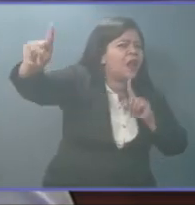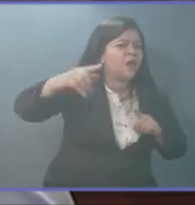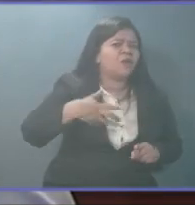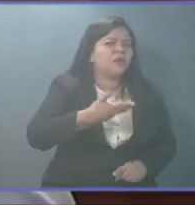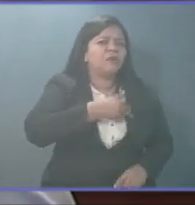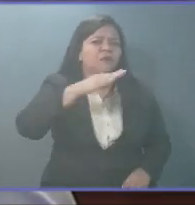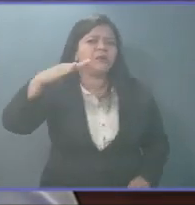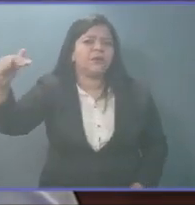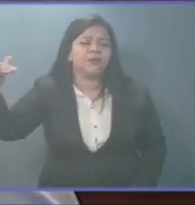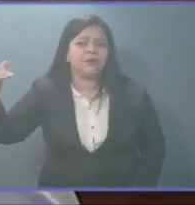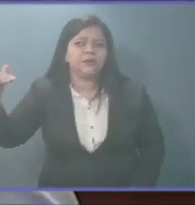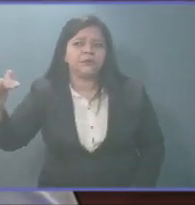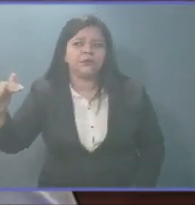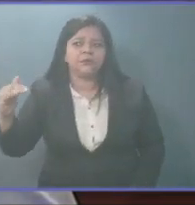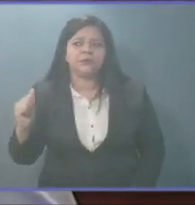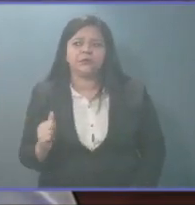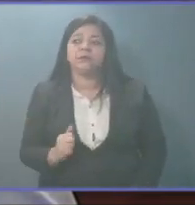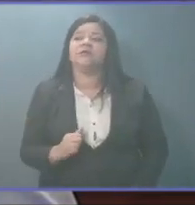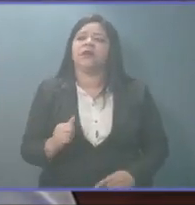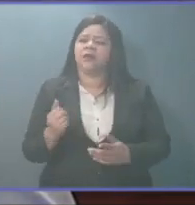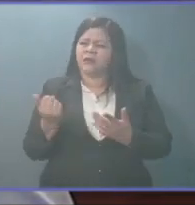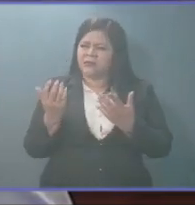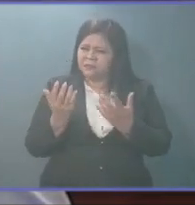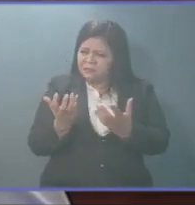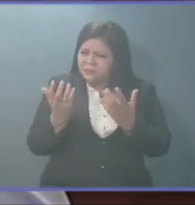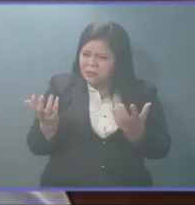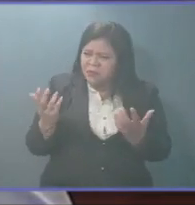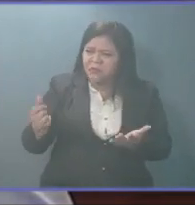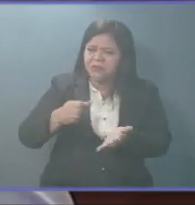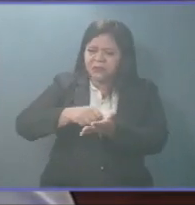país? Han sido decenas de